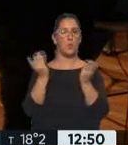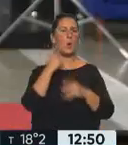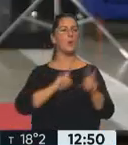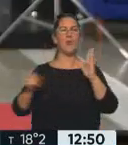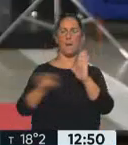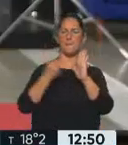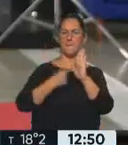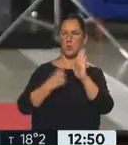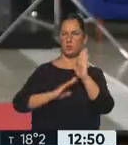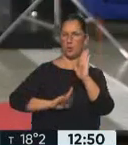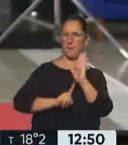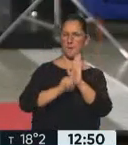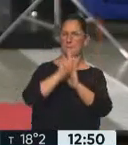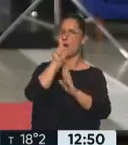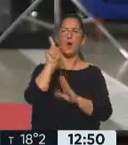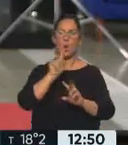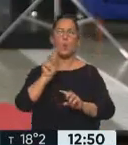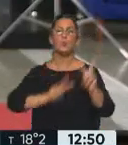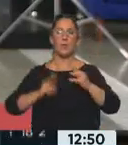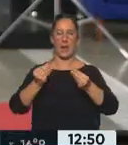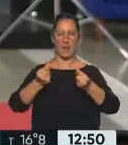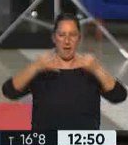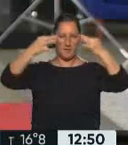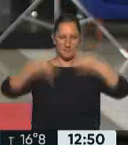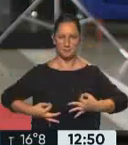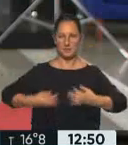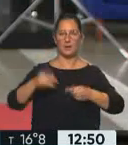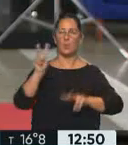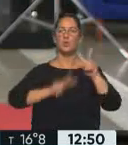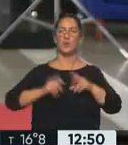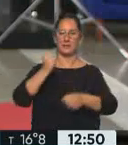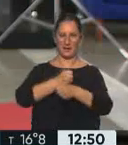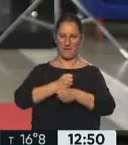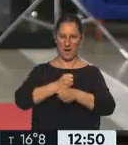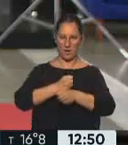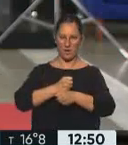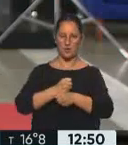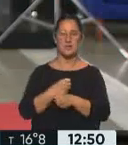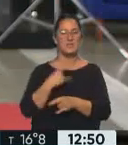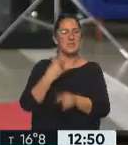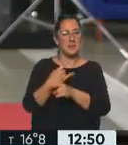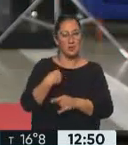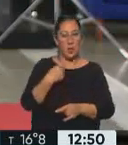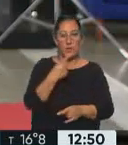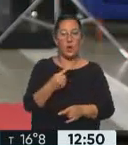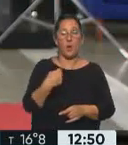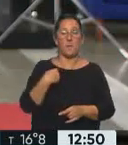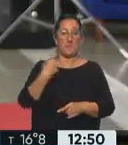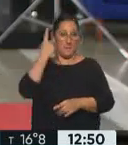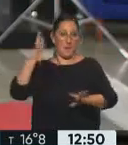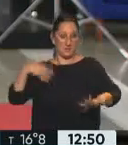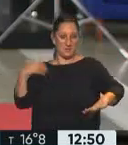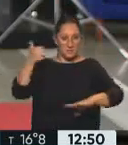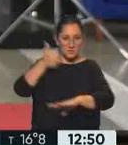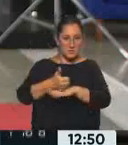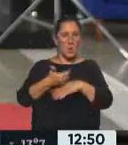rating, la tele pública busca calidad. Calidad y trabajo. Siempre yo digo, el día que yo vine acá, todo el